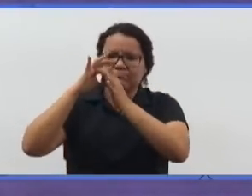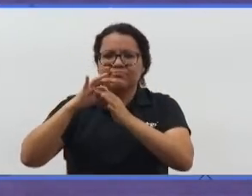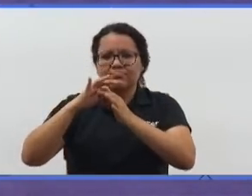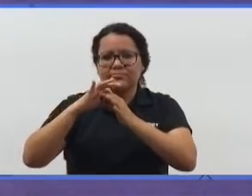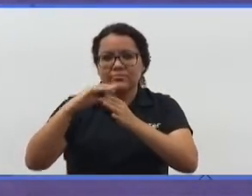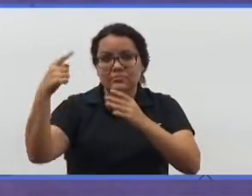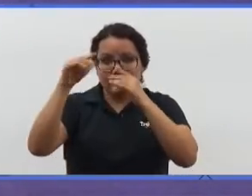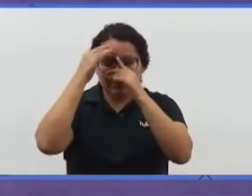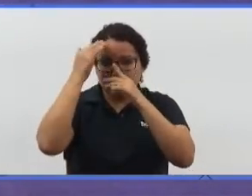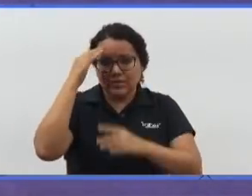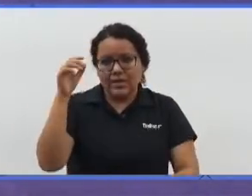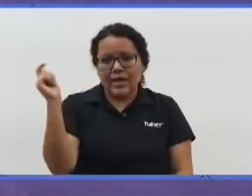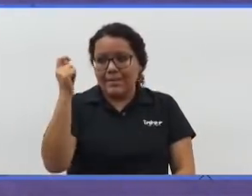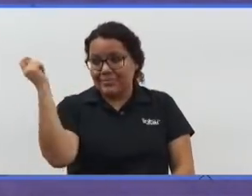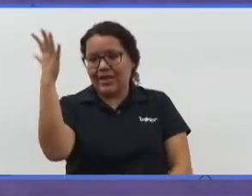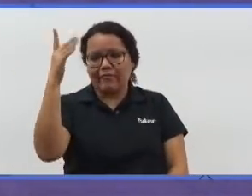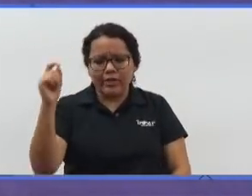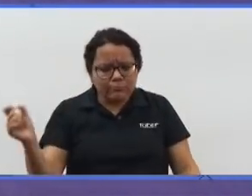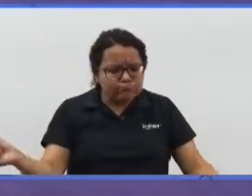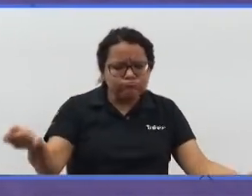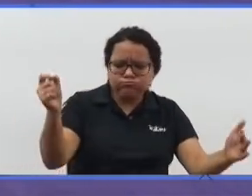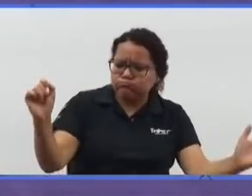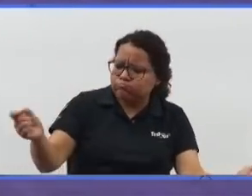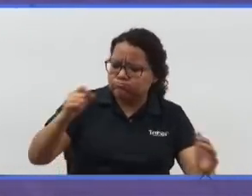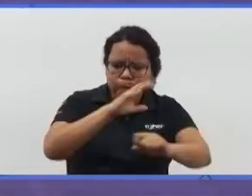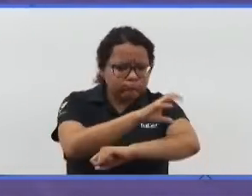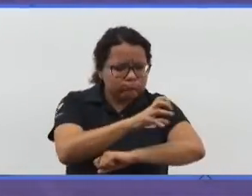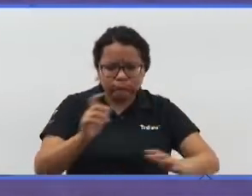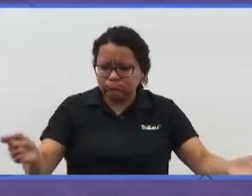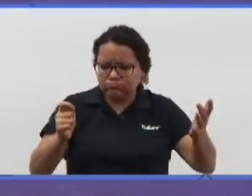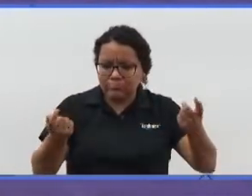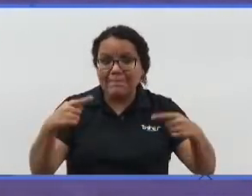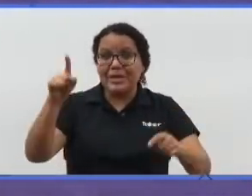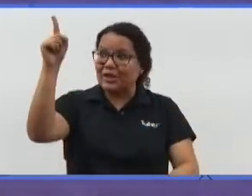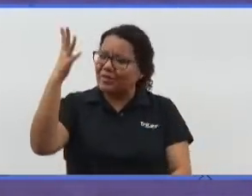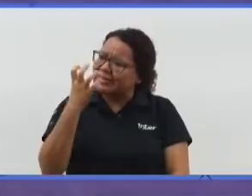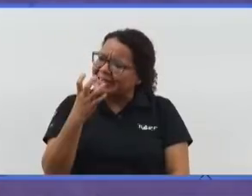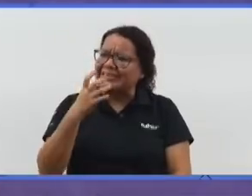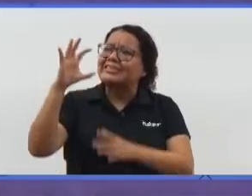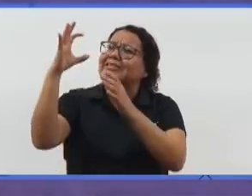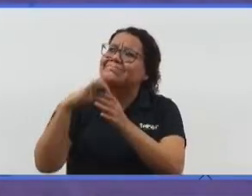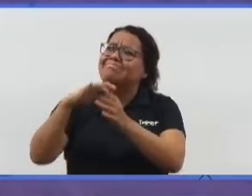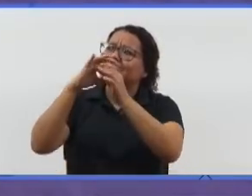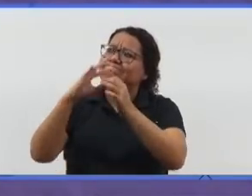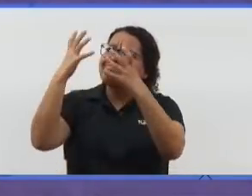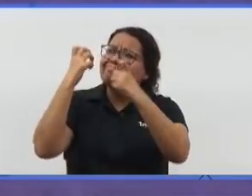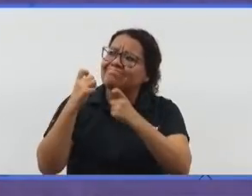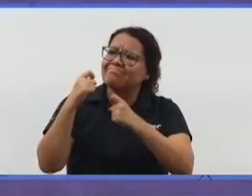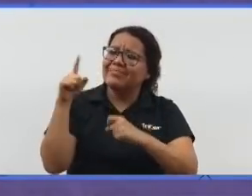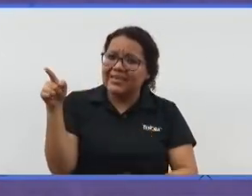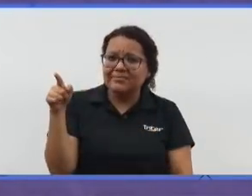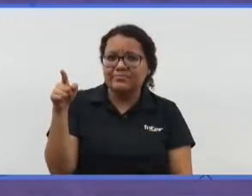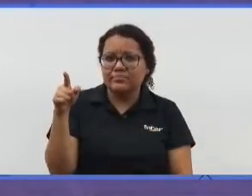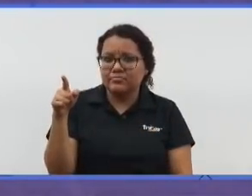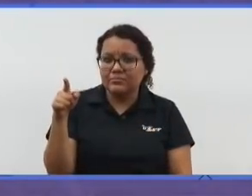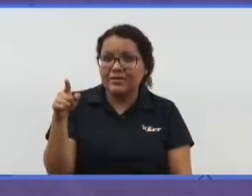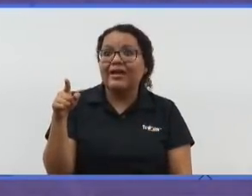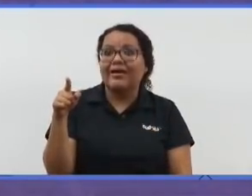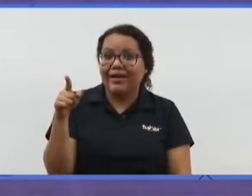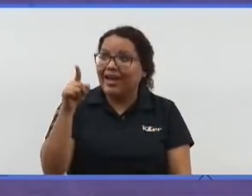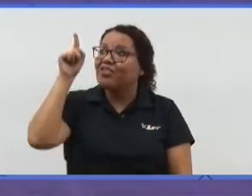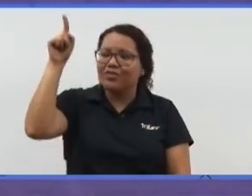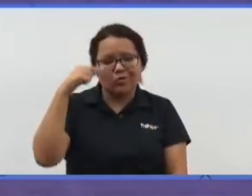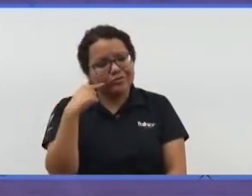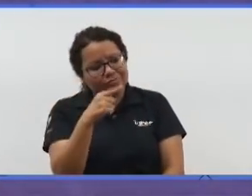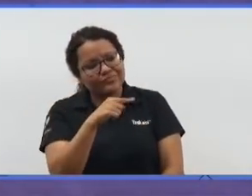estaba pasando los cabritos y los corderos y anhelaba la presencia a dios de tal manera que la anhelo que dios lo escogió